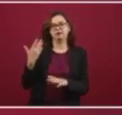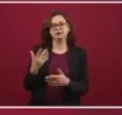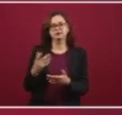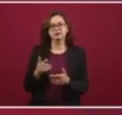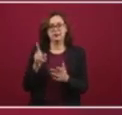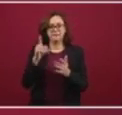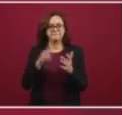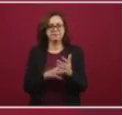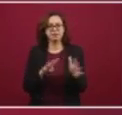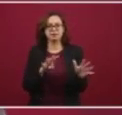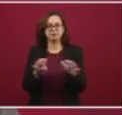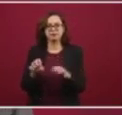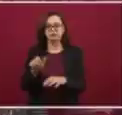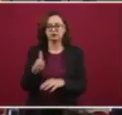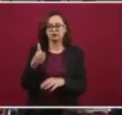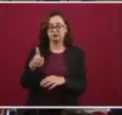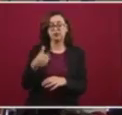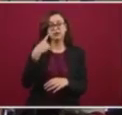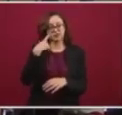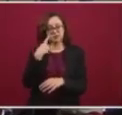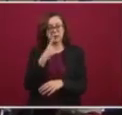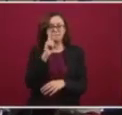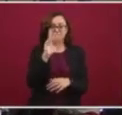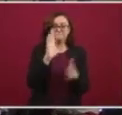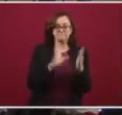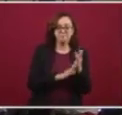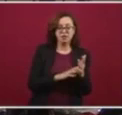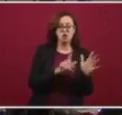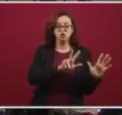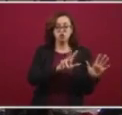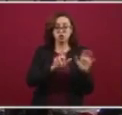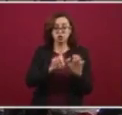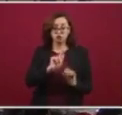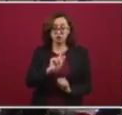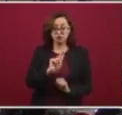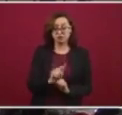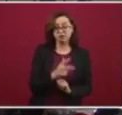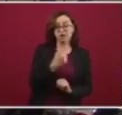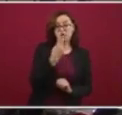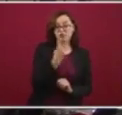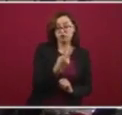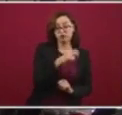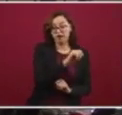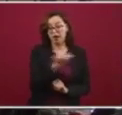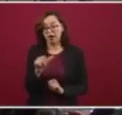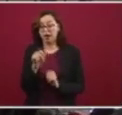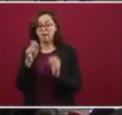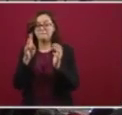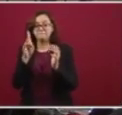1906, desde 1872 hasta 1906,